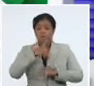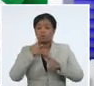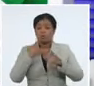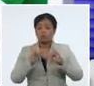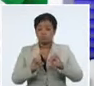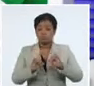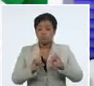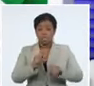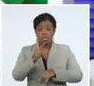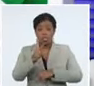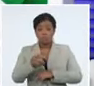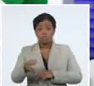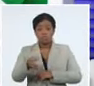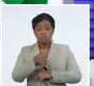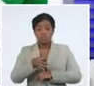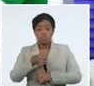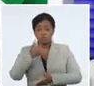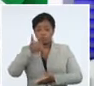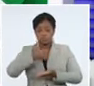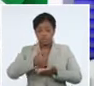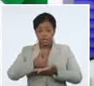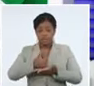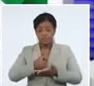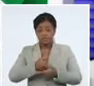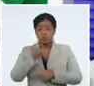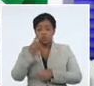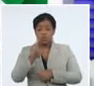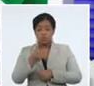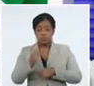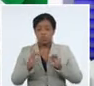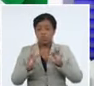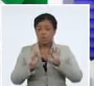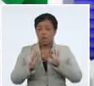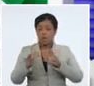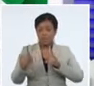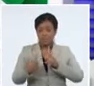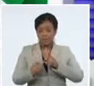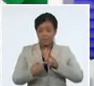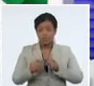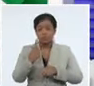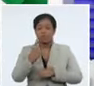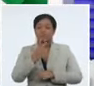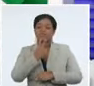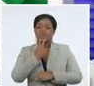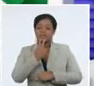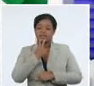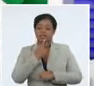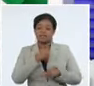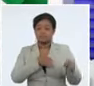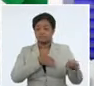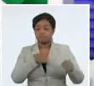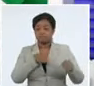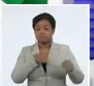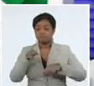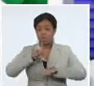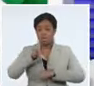del municipio de Camagüey, 1 de Guáimaro y 1 de Vertientes. En Holguín, los